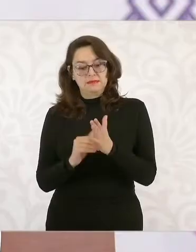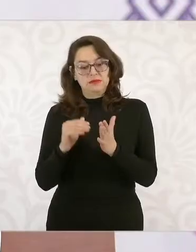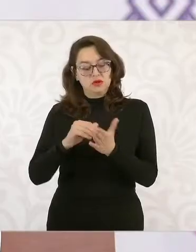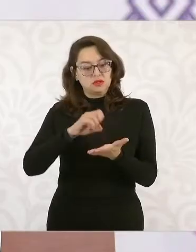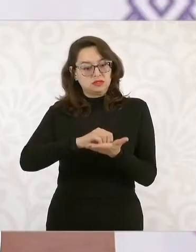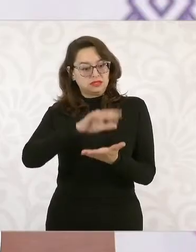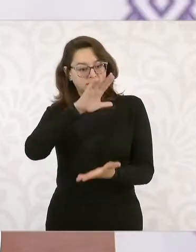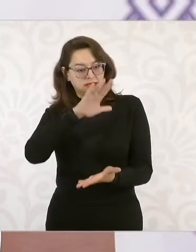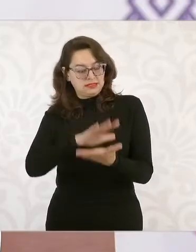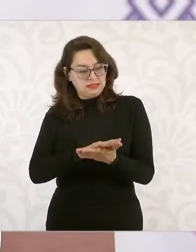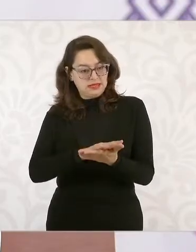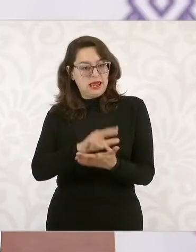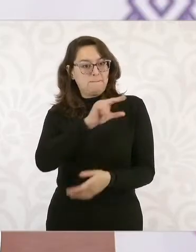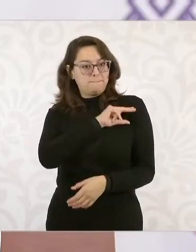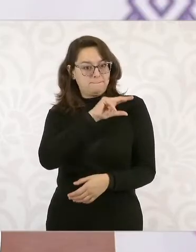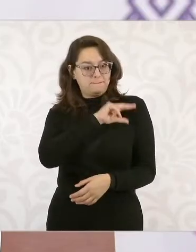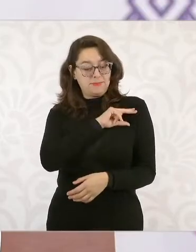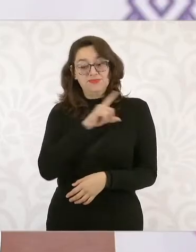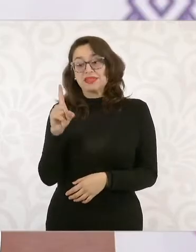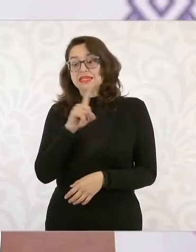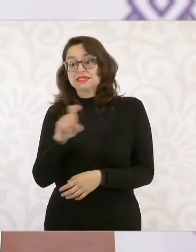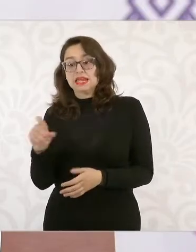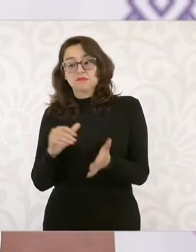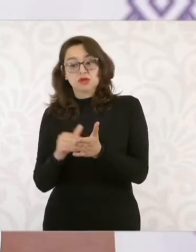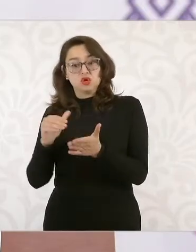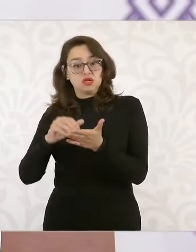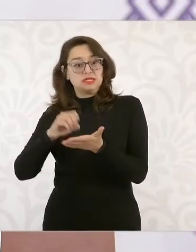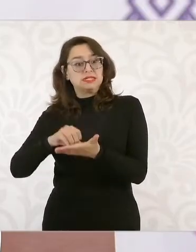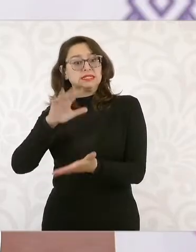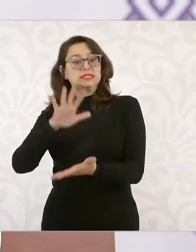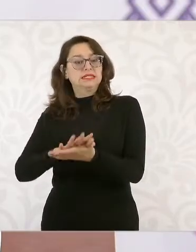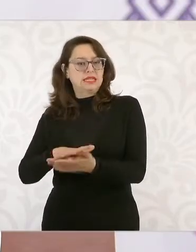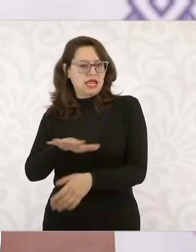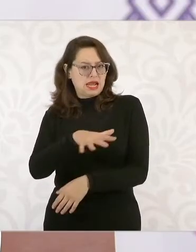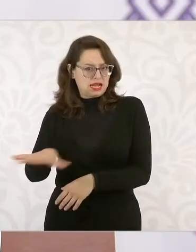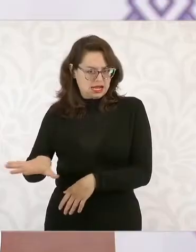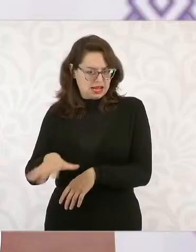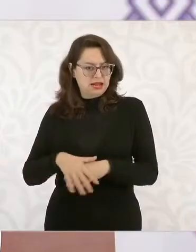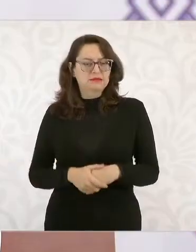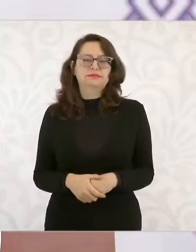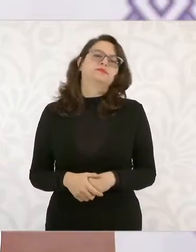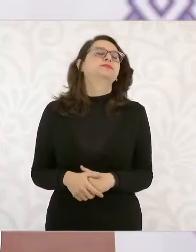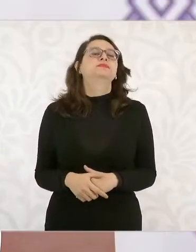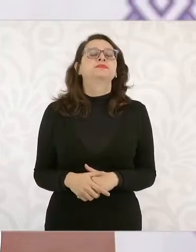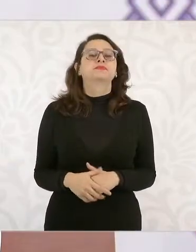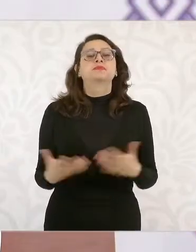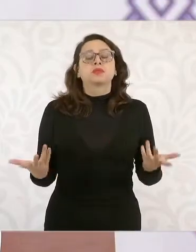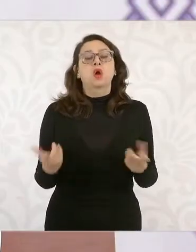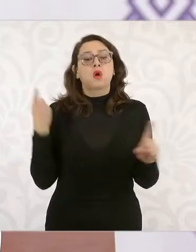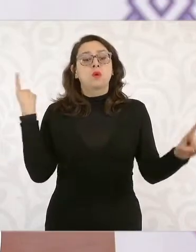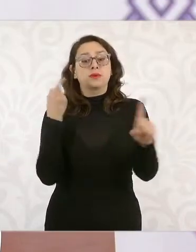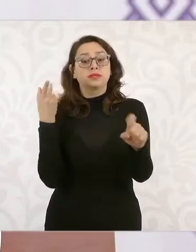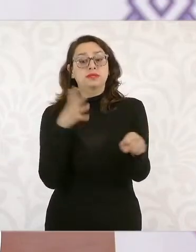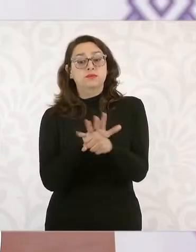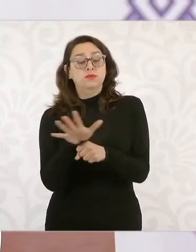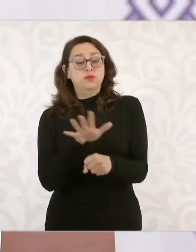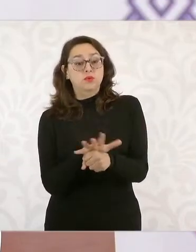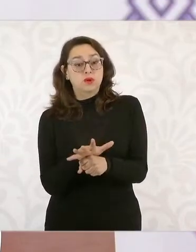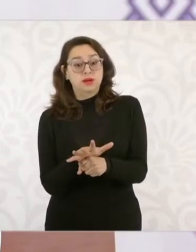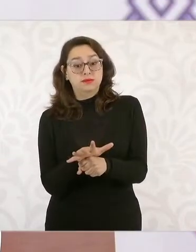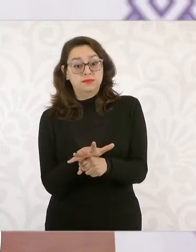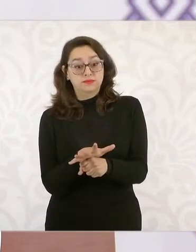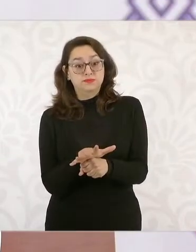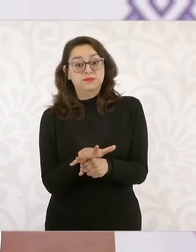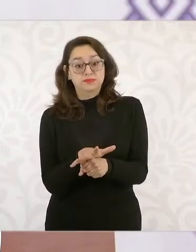de consultas de medicina familiar en el primer nivel de atención. Esto con el objetivo que al